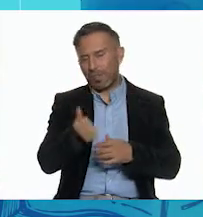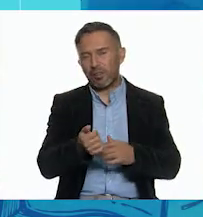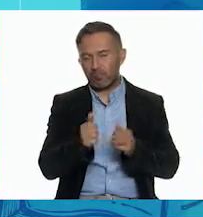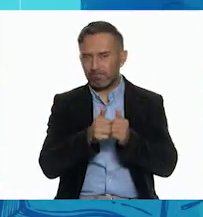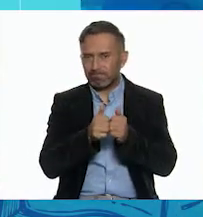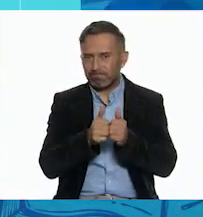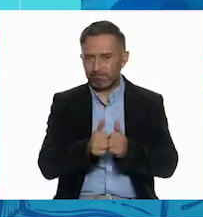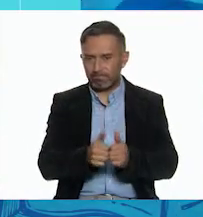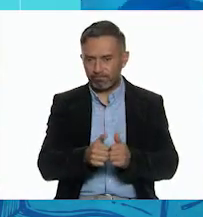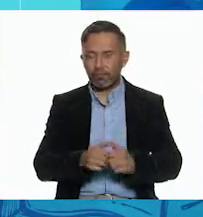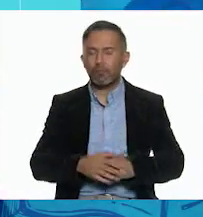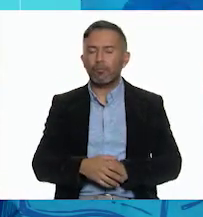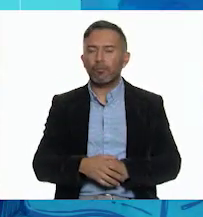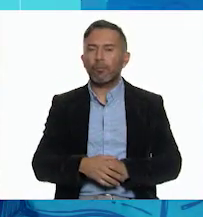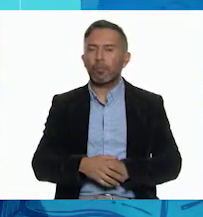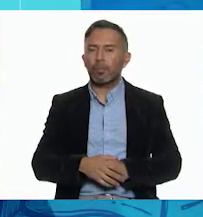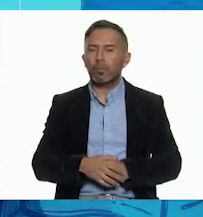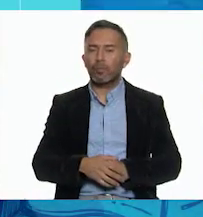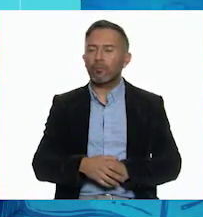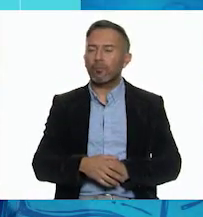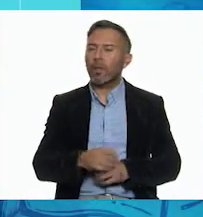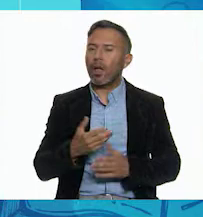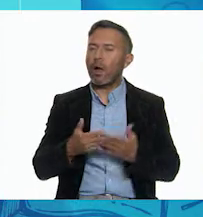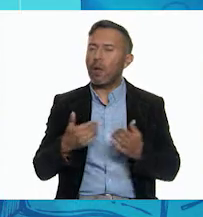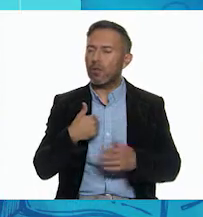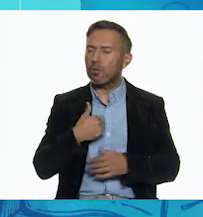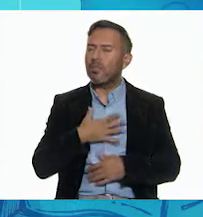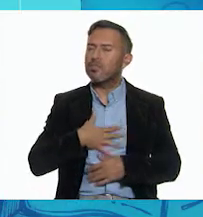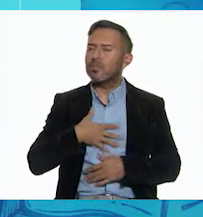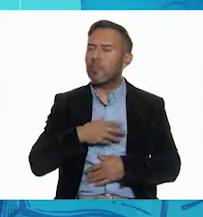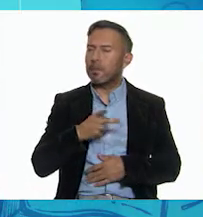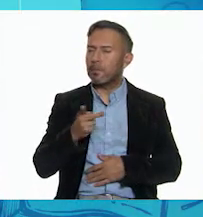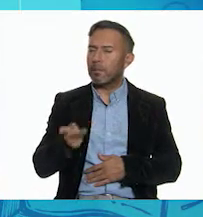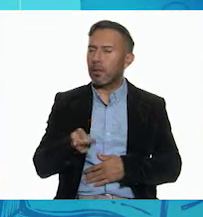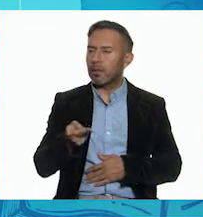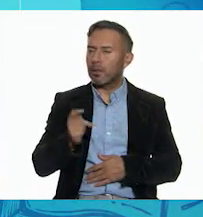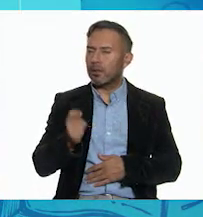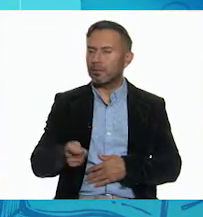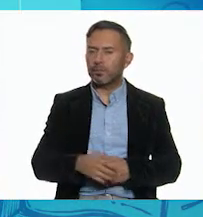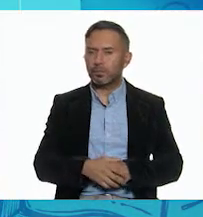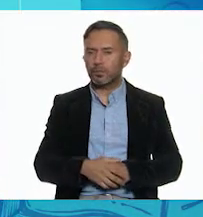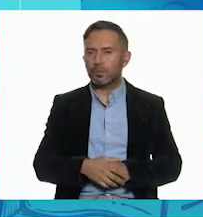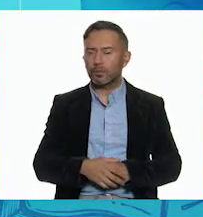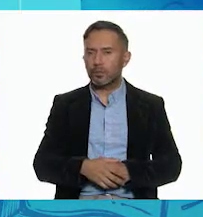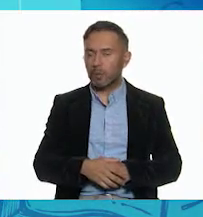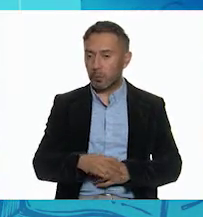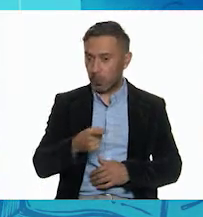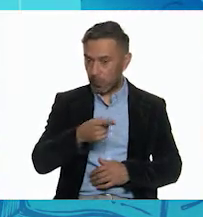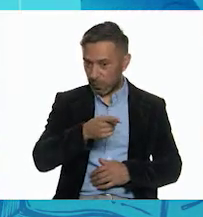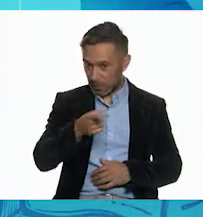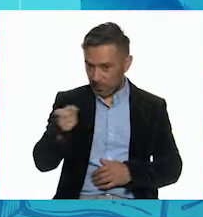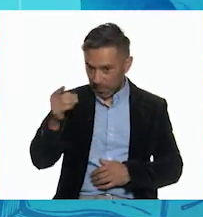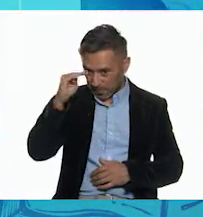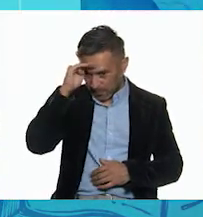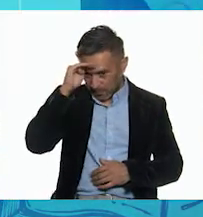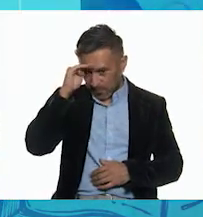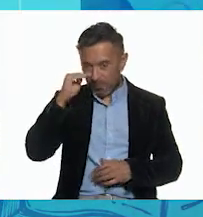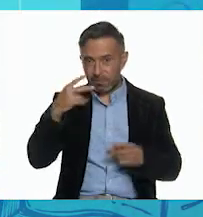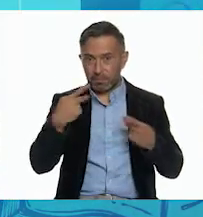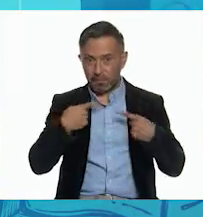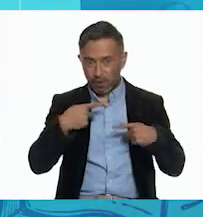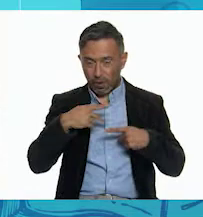Lo que me gustaría preguntarles en este momento es lo siguiente. ¿Por qué creen que las personas y